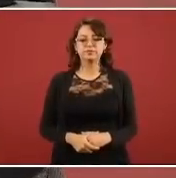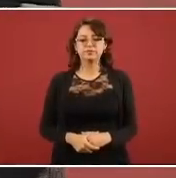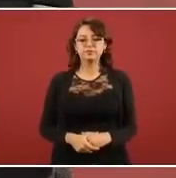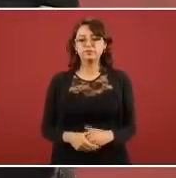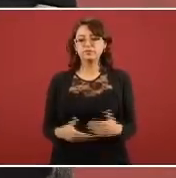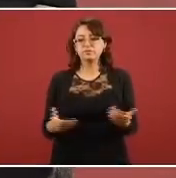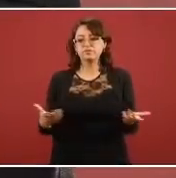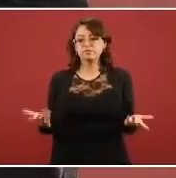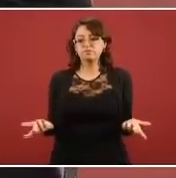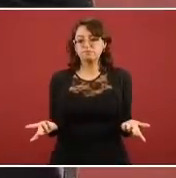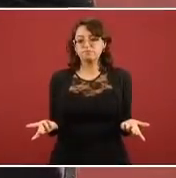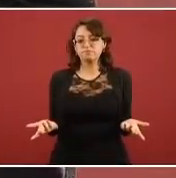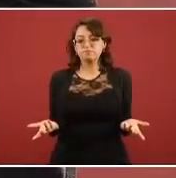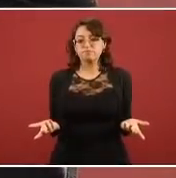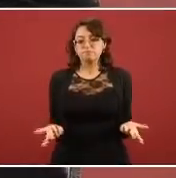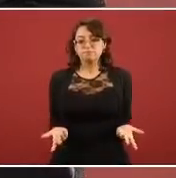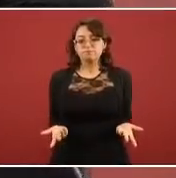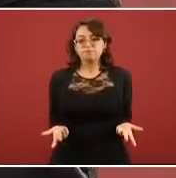Entonces, yo